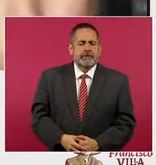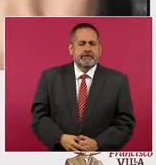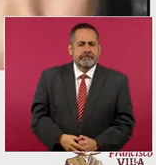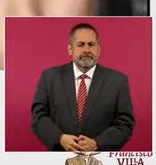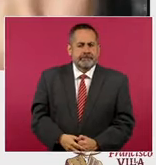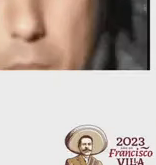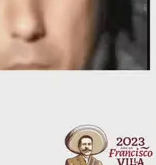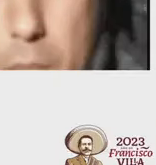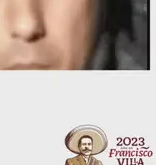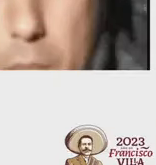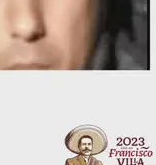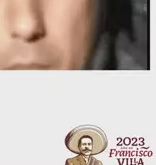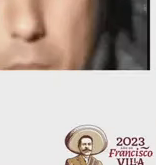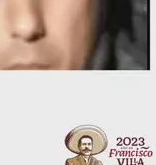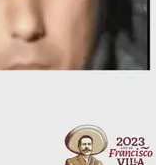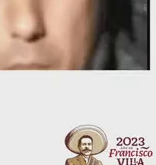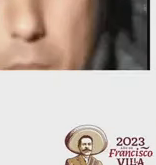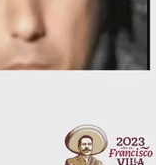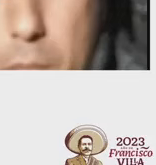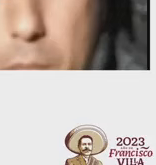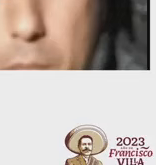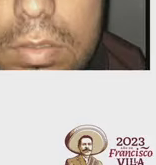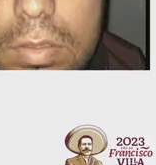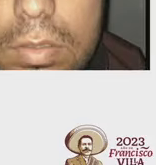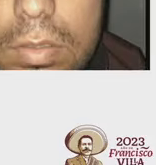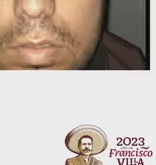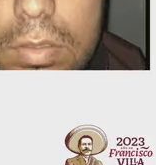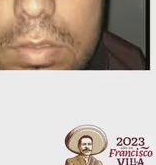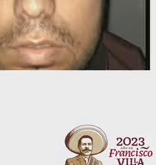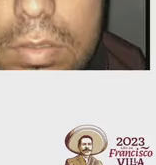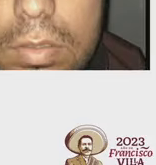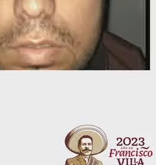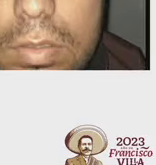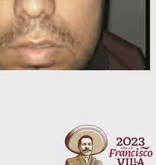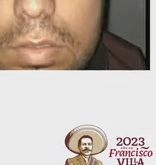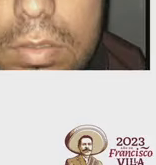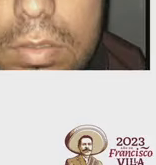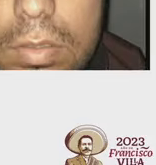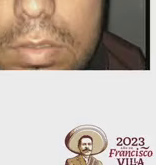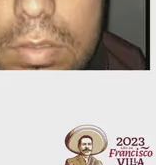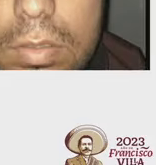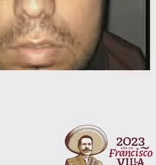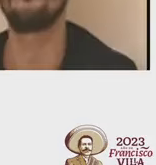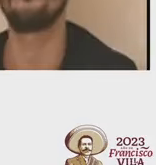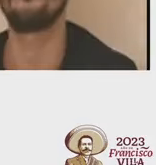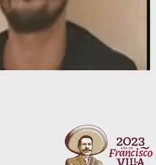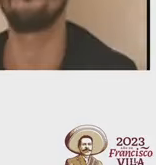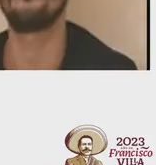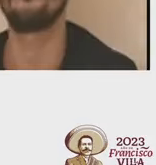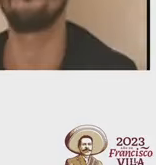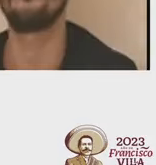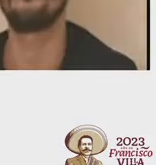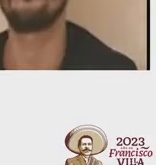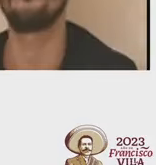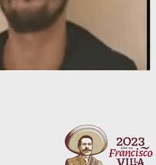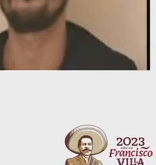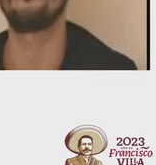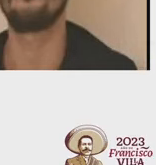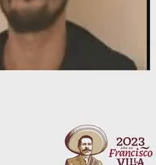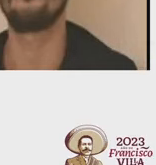relevantes, importantes, y de aquí estos son blancos generadores. Tenemos 6 líderes de organizaciones